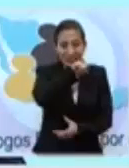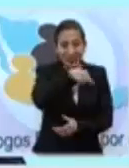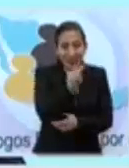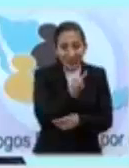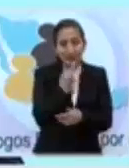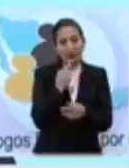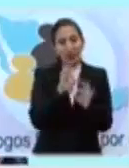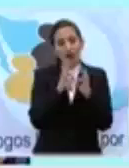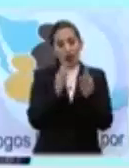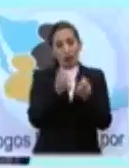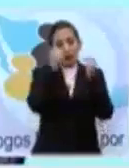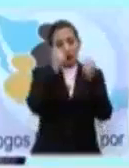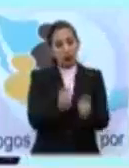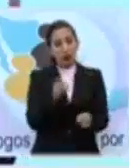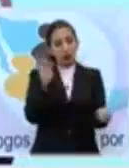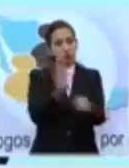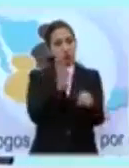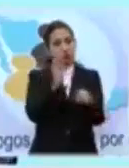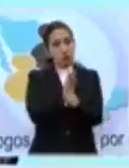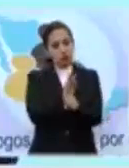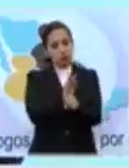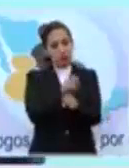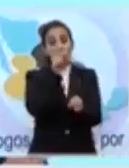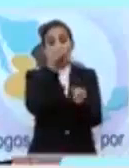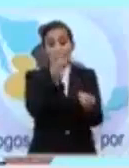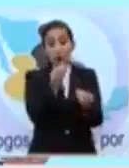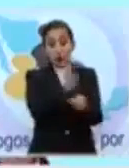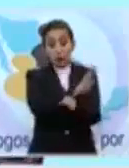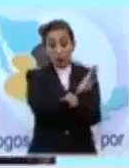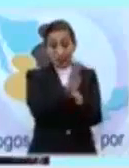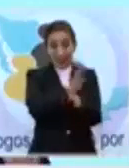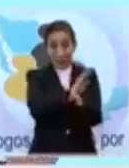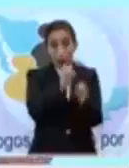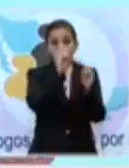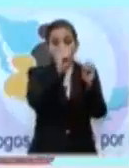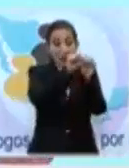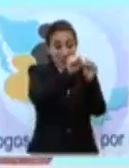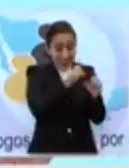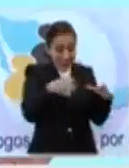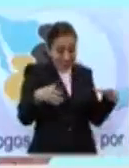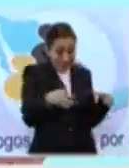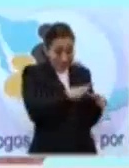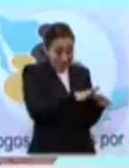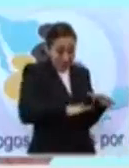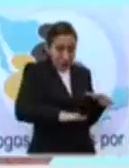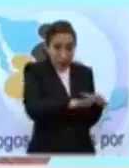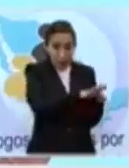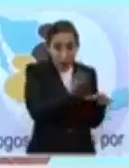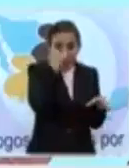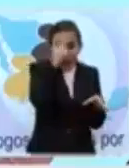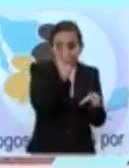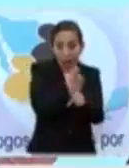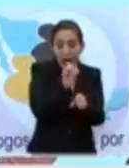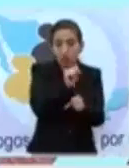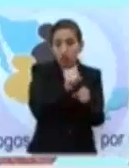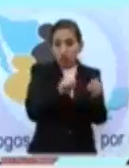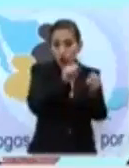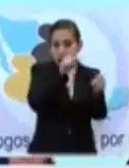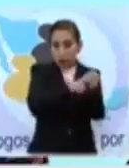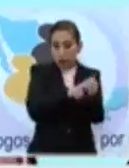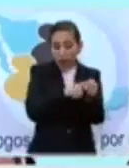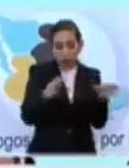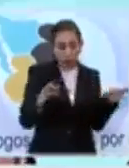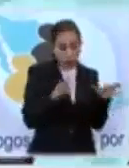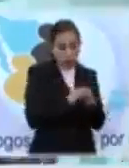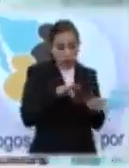el modelo de seguridad laboral, en donde muchos de los beneficios o del sistema institucionalizado de protección social está